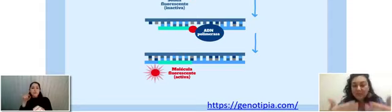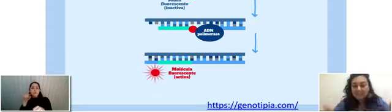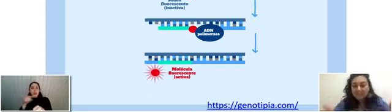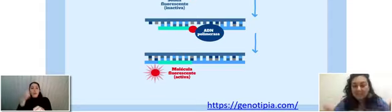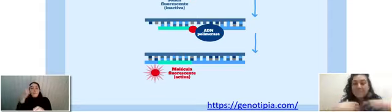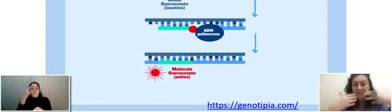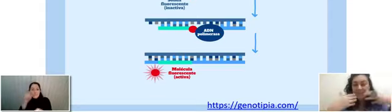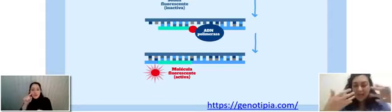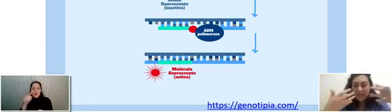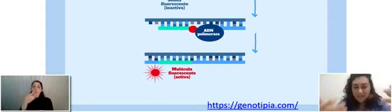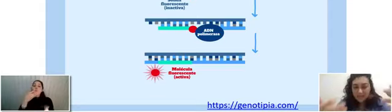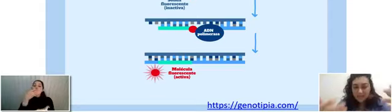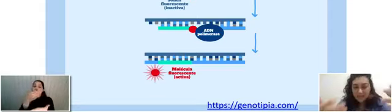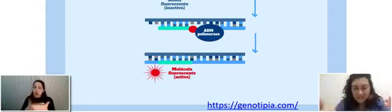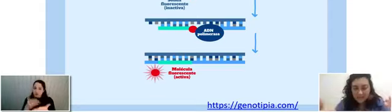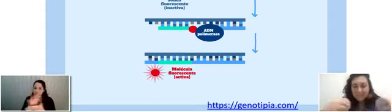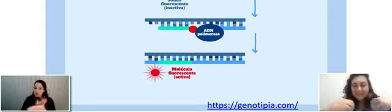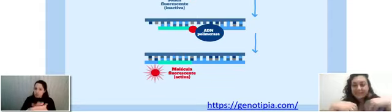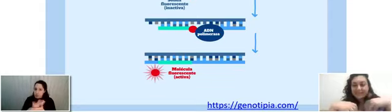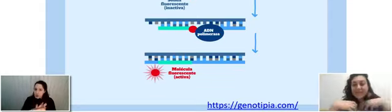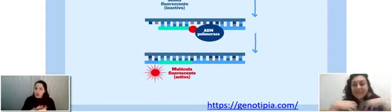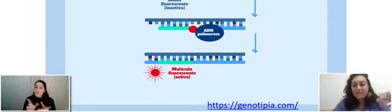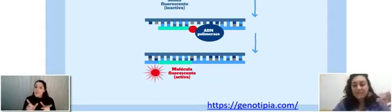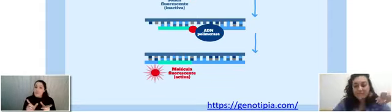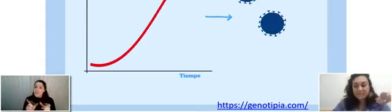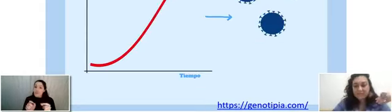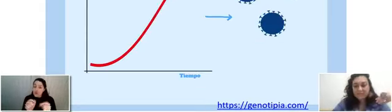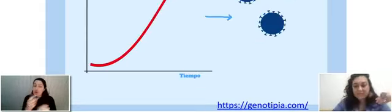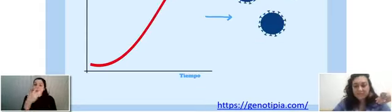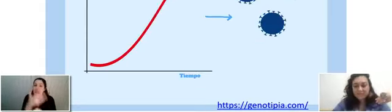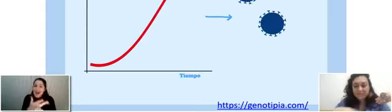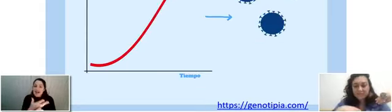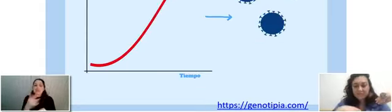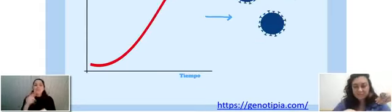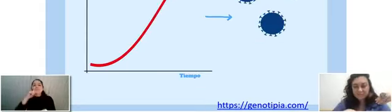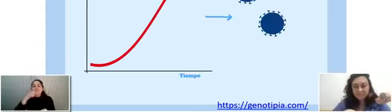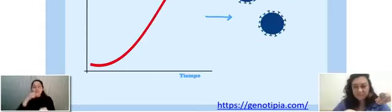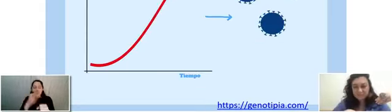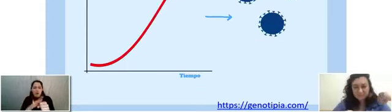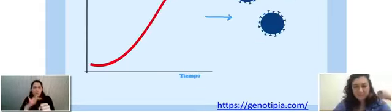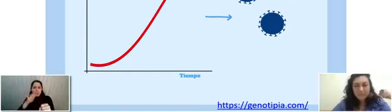siempre que haya genoma viral, se emite fluorescencia.